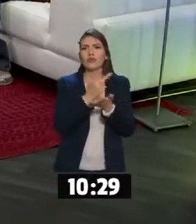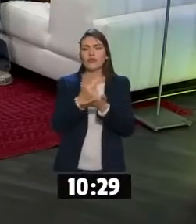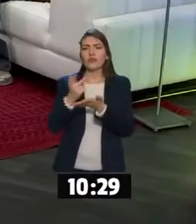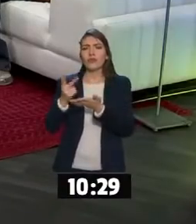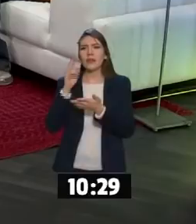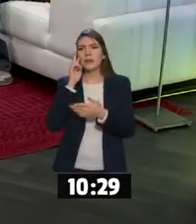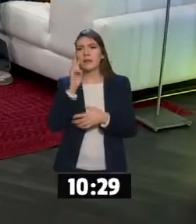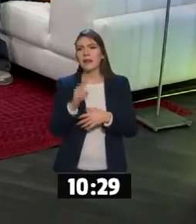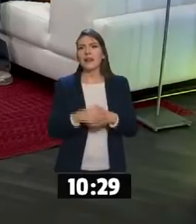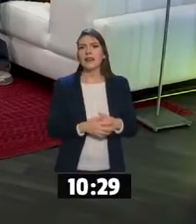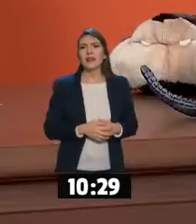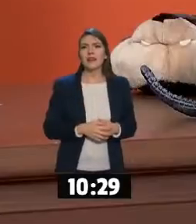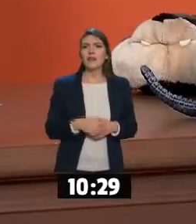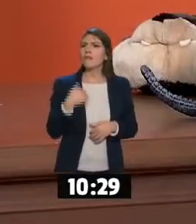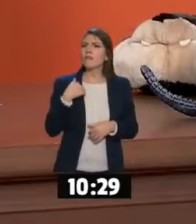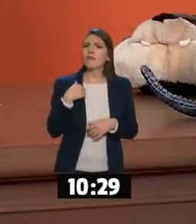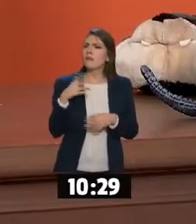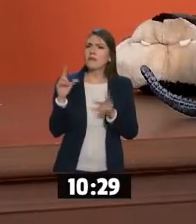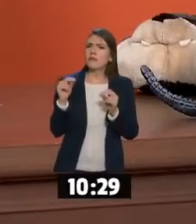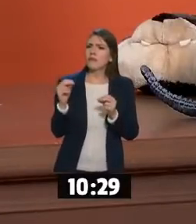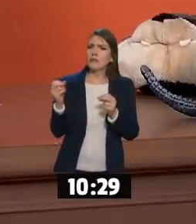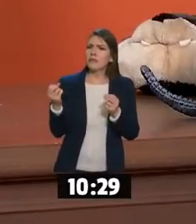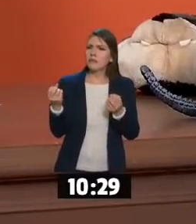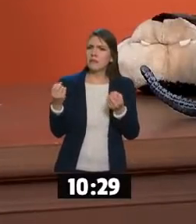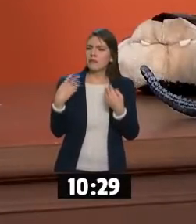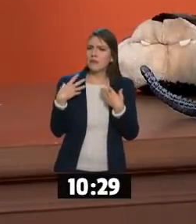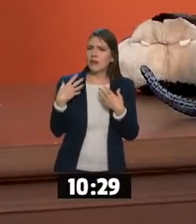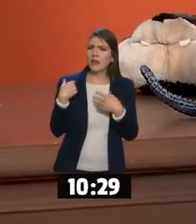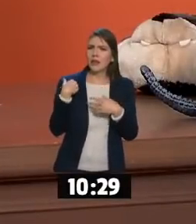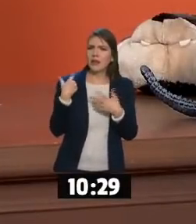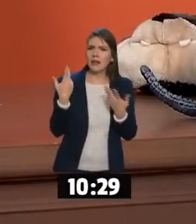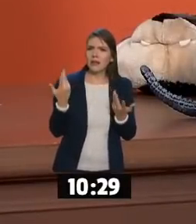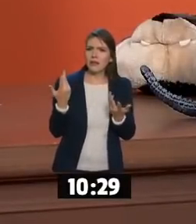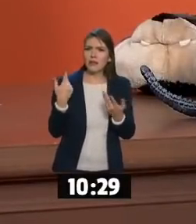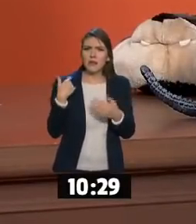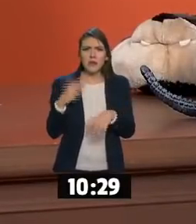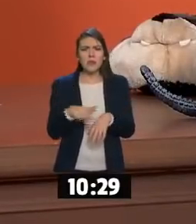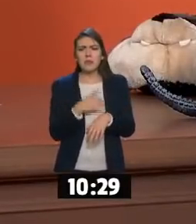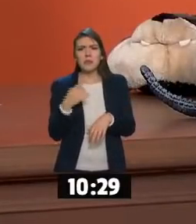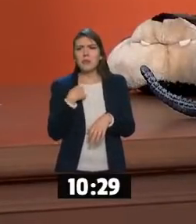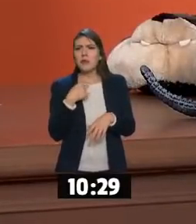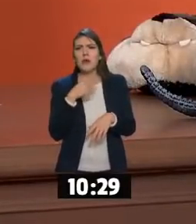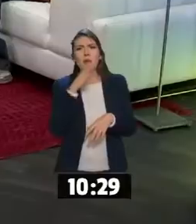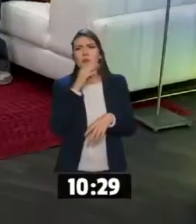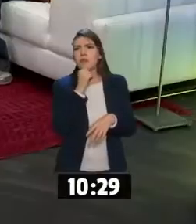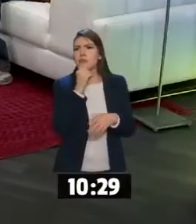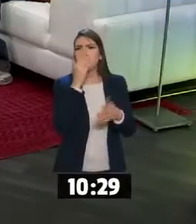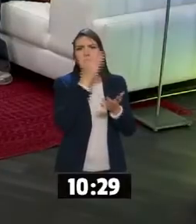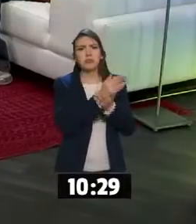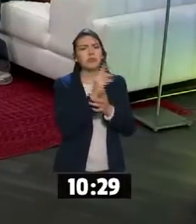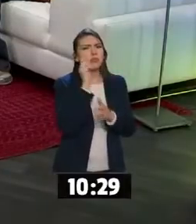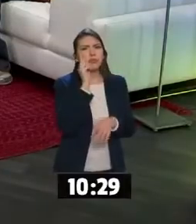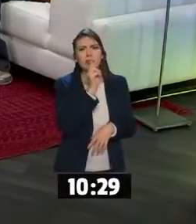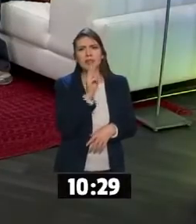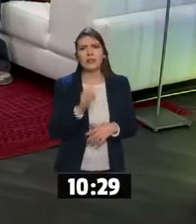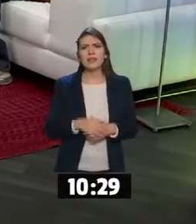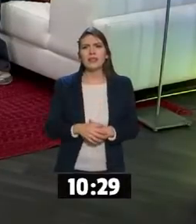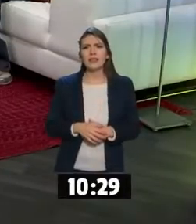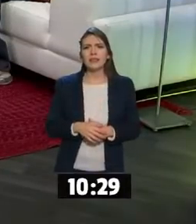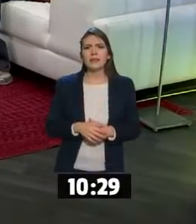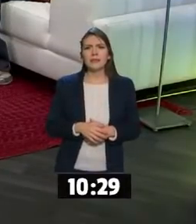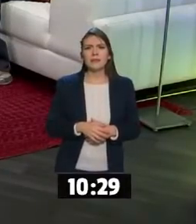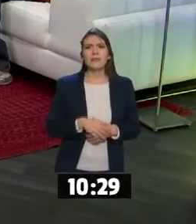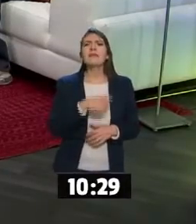a la señora. No me dejaron, yo sigo en blanco. O sea que a mí no me culpen, ¿eh? Yo no le he podido ver. ¿Qué es esta escena? ¿Para quién